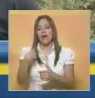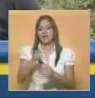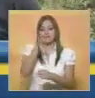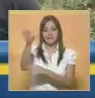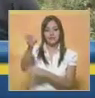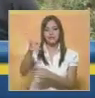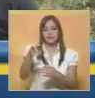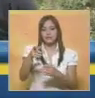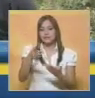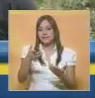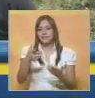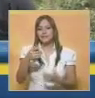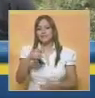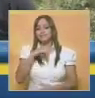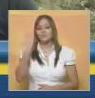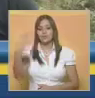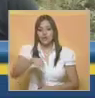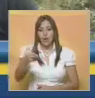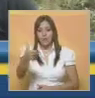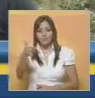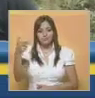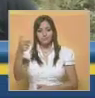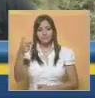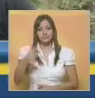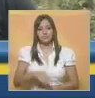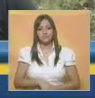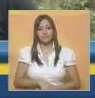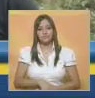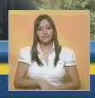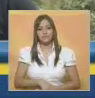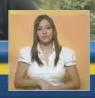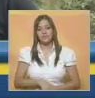bueno, recibió un impacto de bala de unos